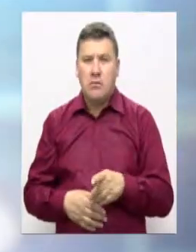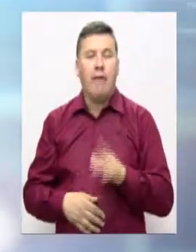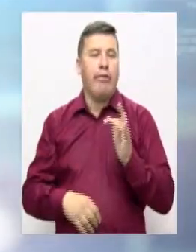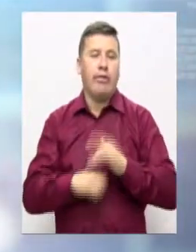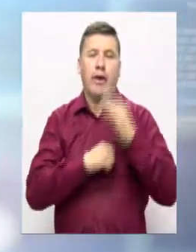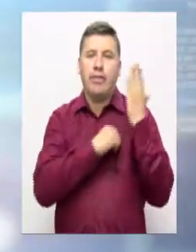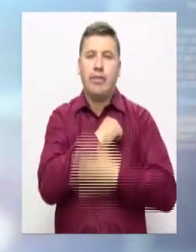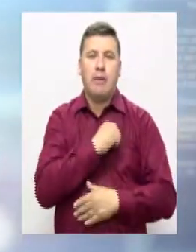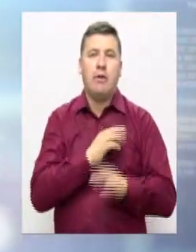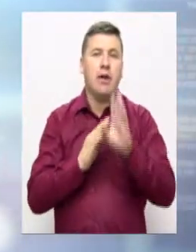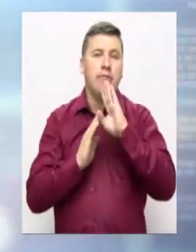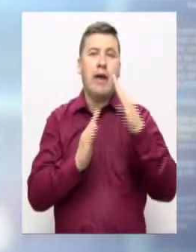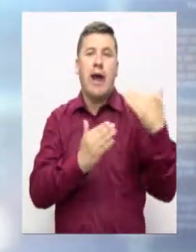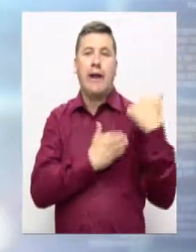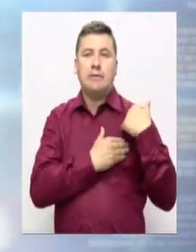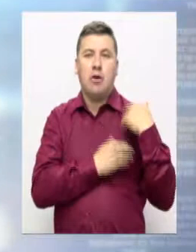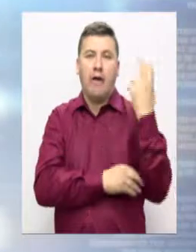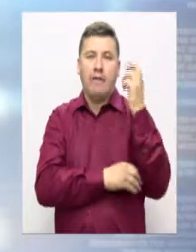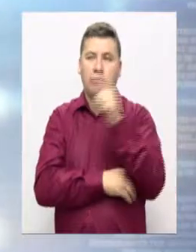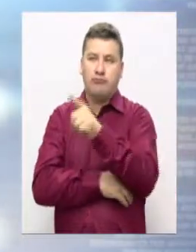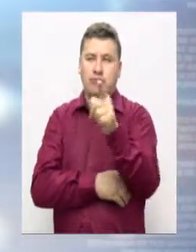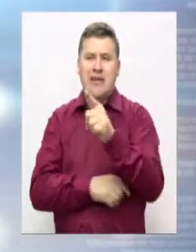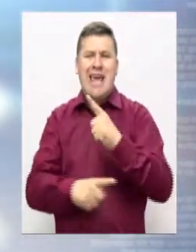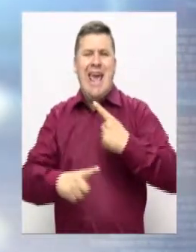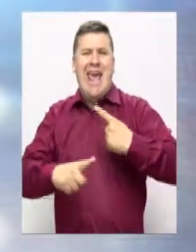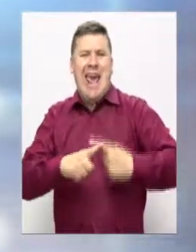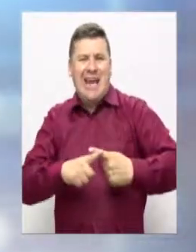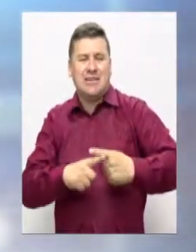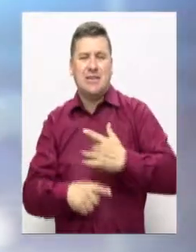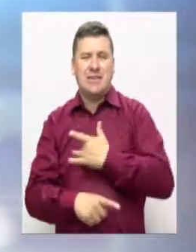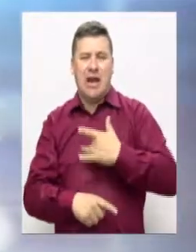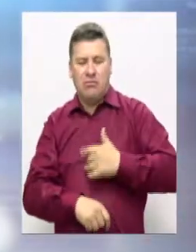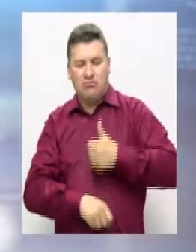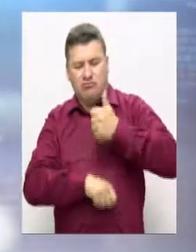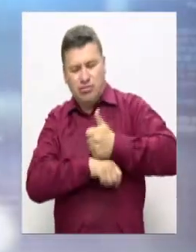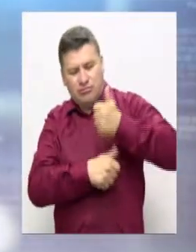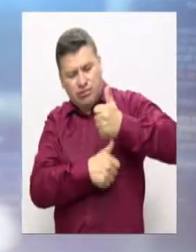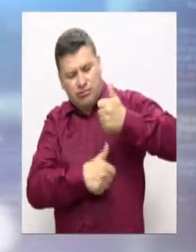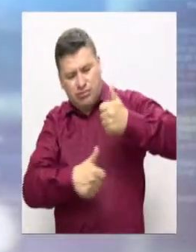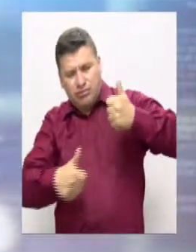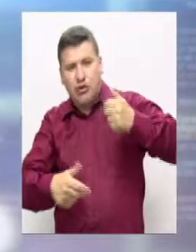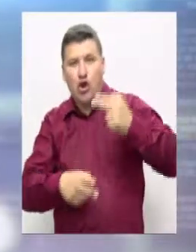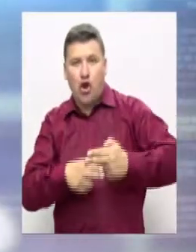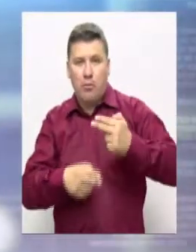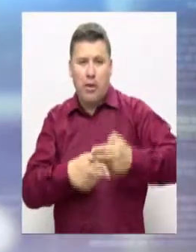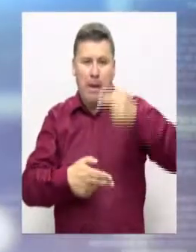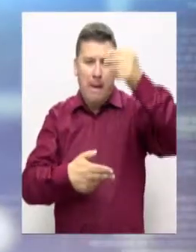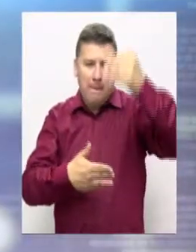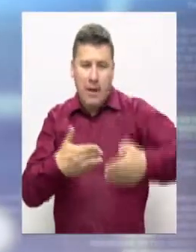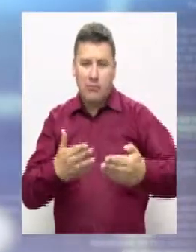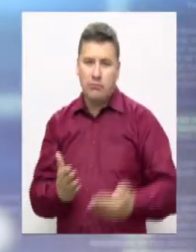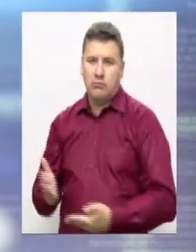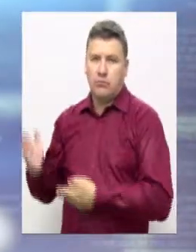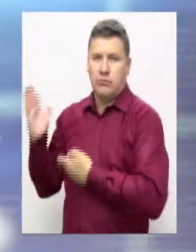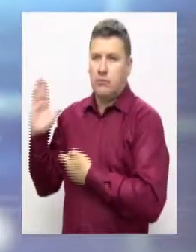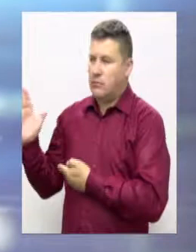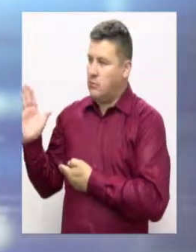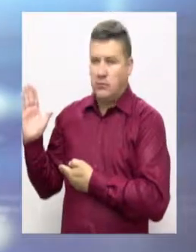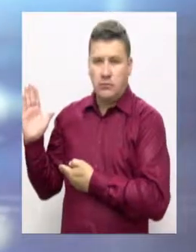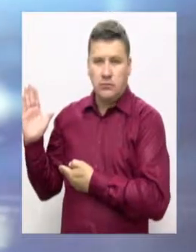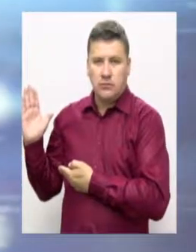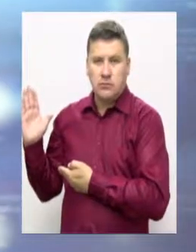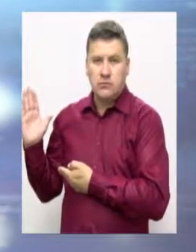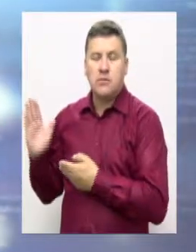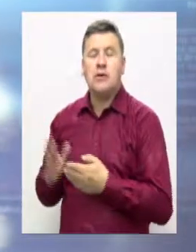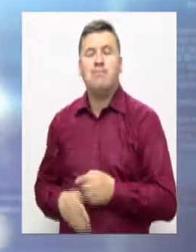lo que imputó cargos de responsabilidad fiscal a los exintendentes de salud, Conrado Adolfo Gómez Vélez y Gustavo